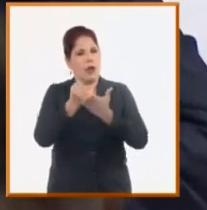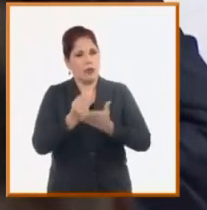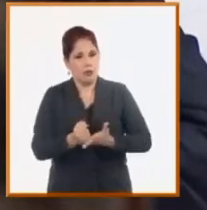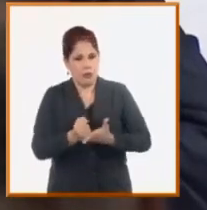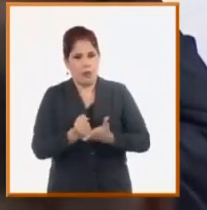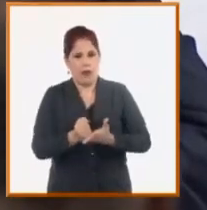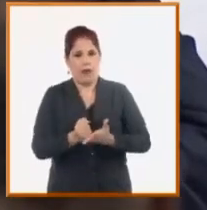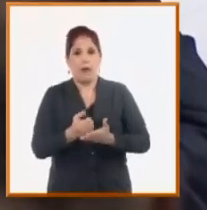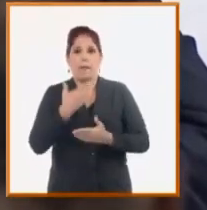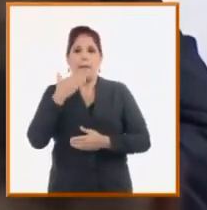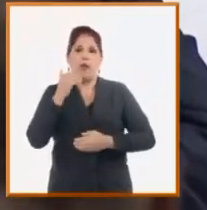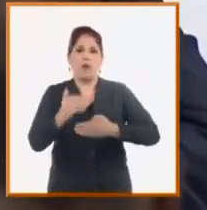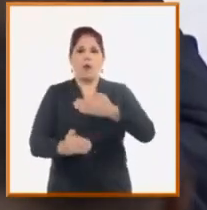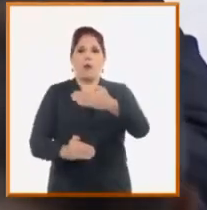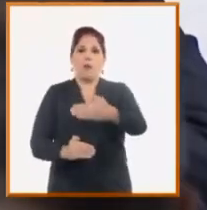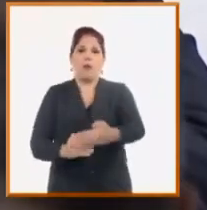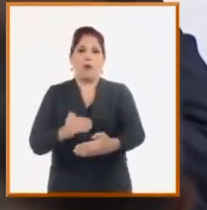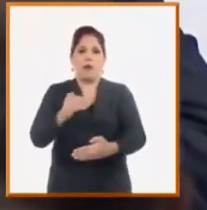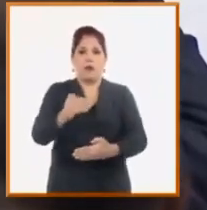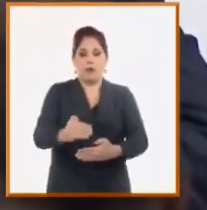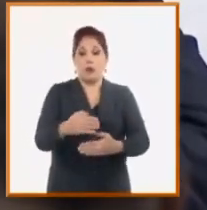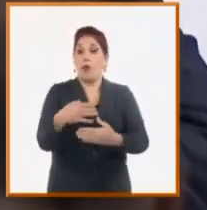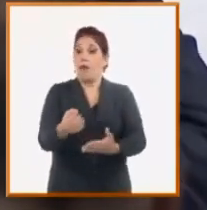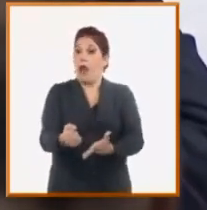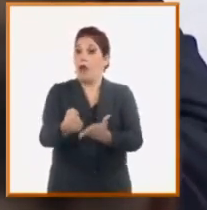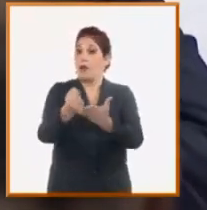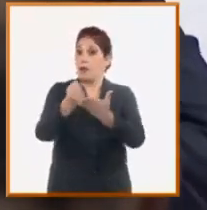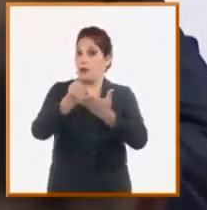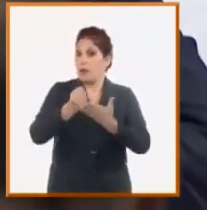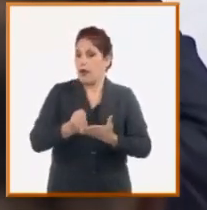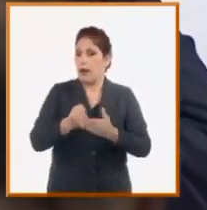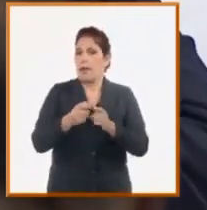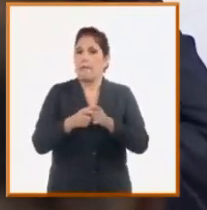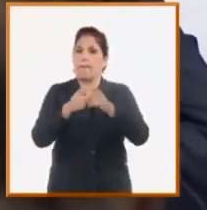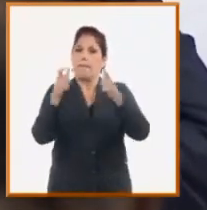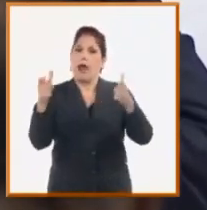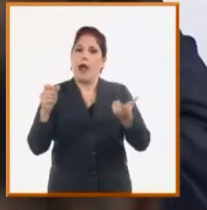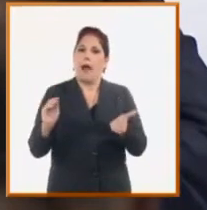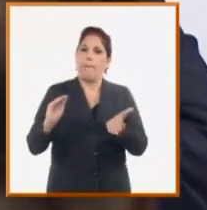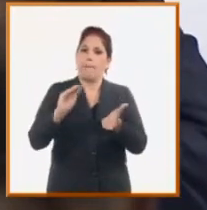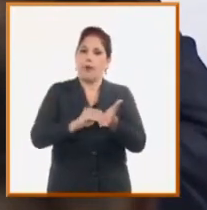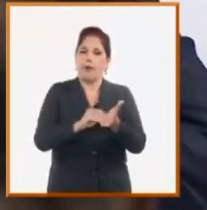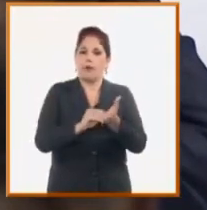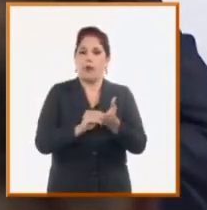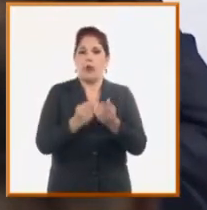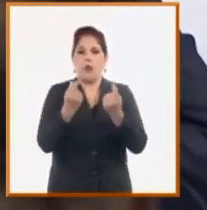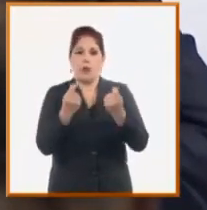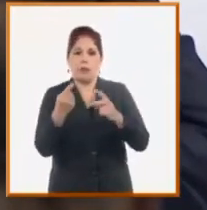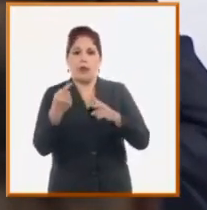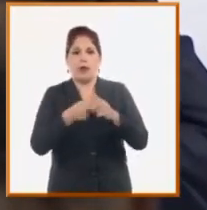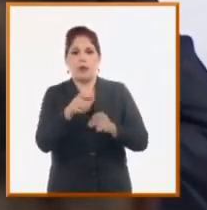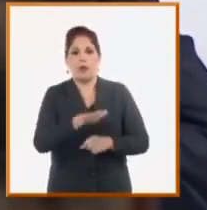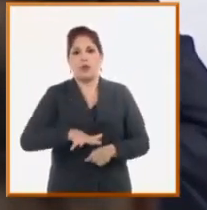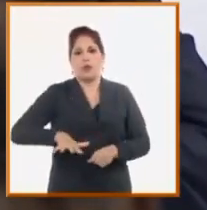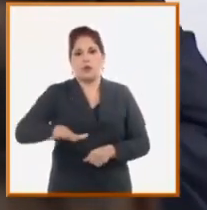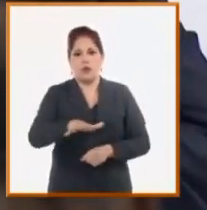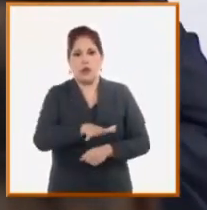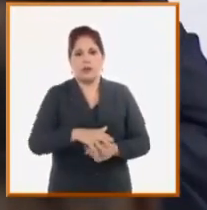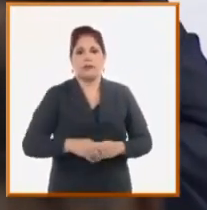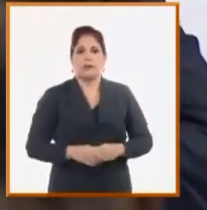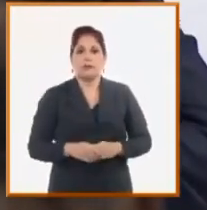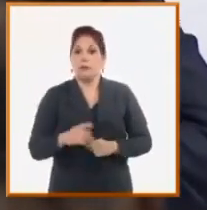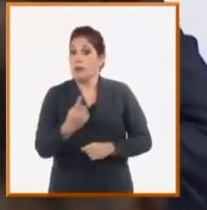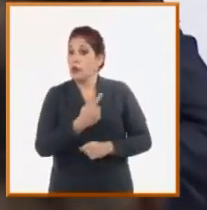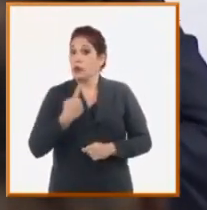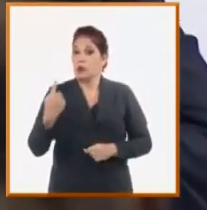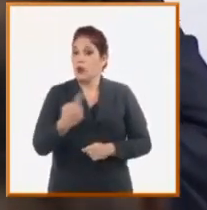mejor ese proceso. Nos va a ayudar a un mayor aporte a la economía, en lo social, al país, y que todo